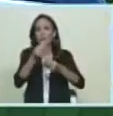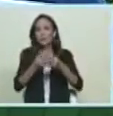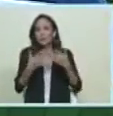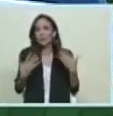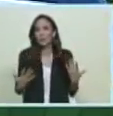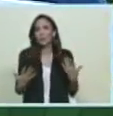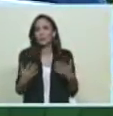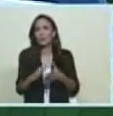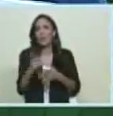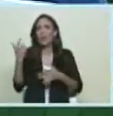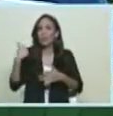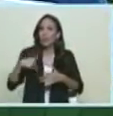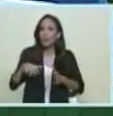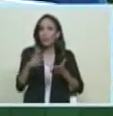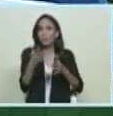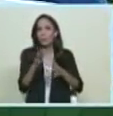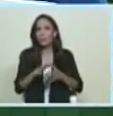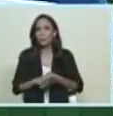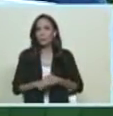tener